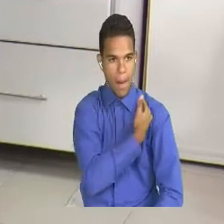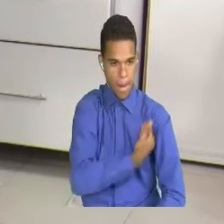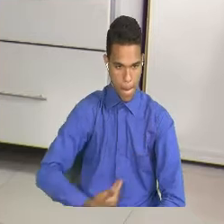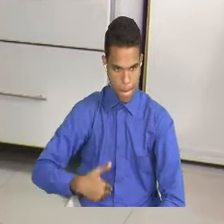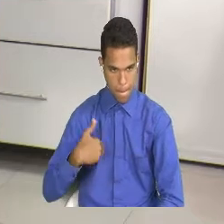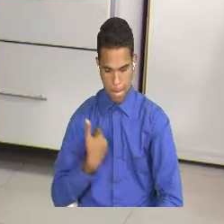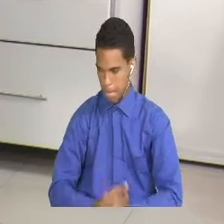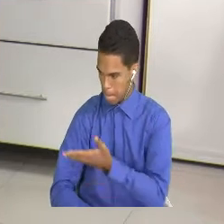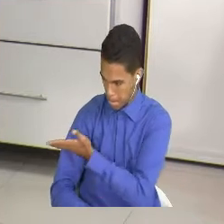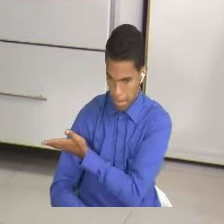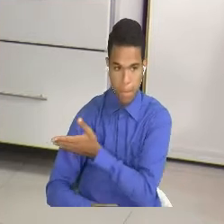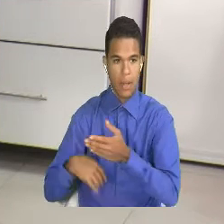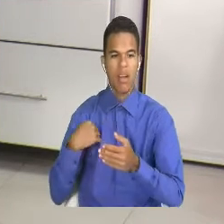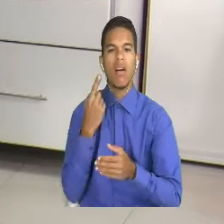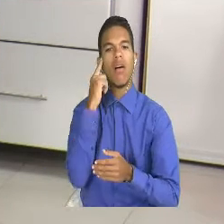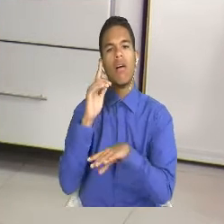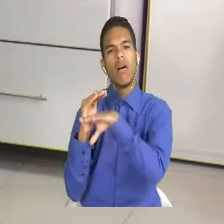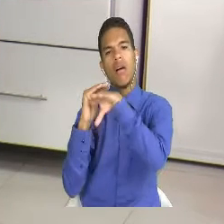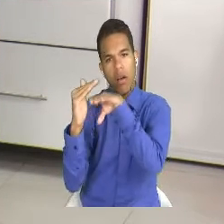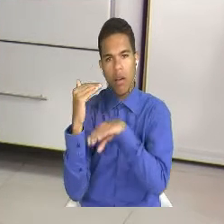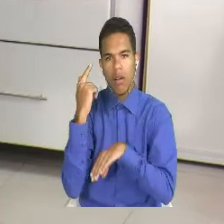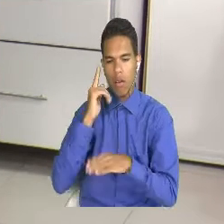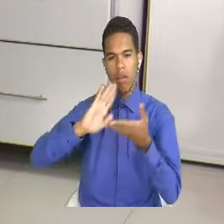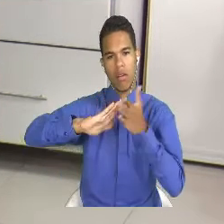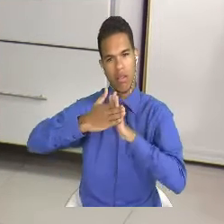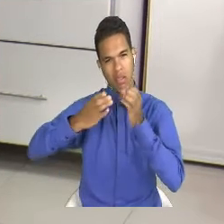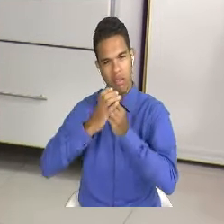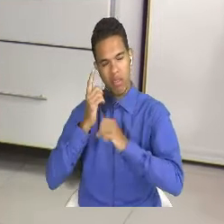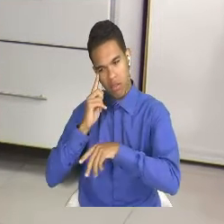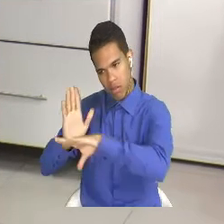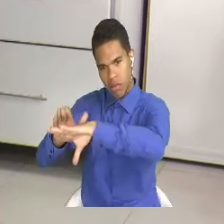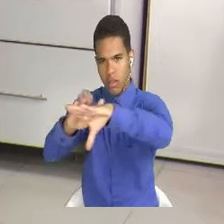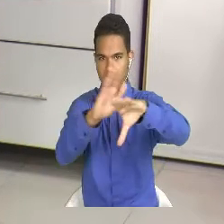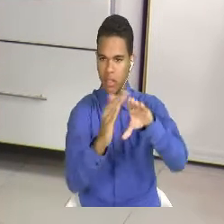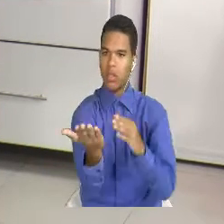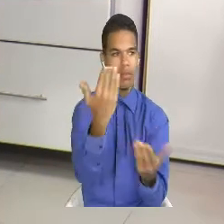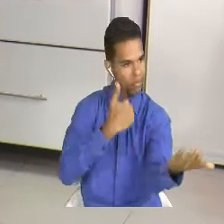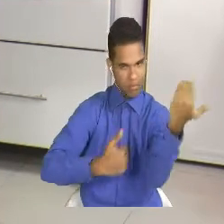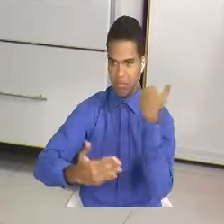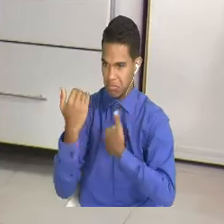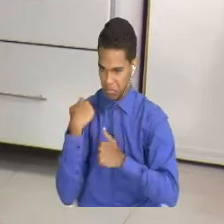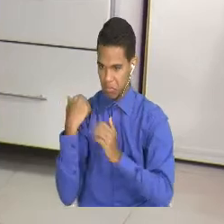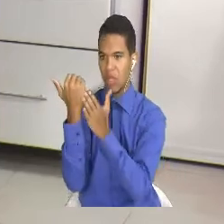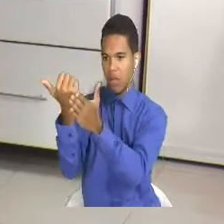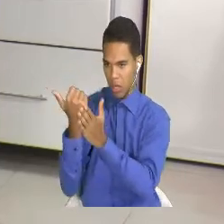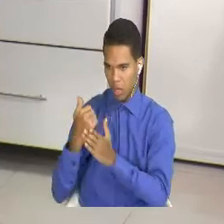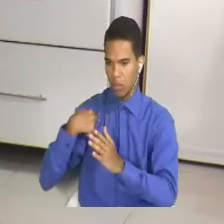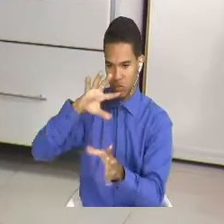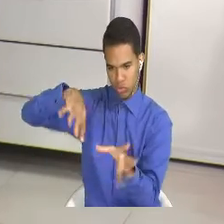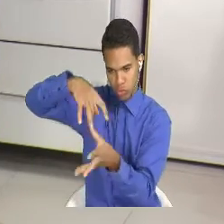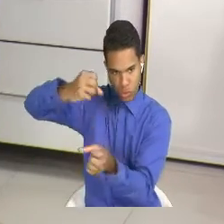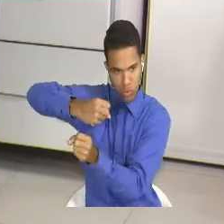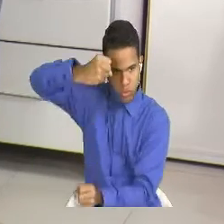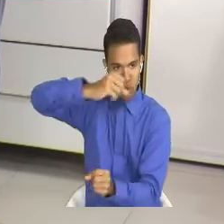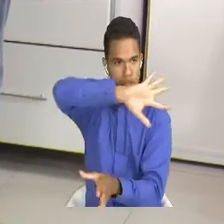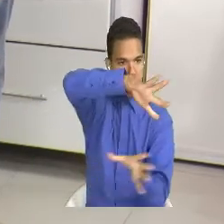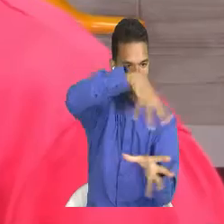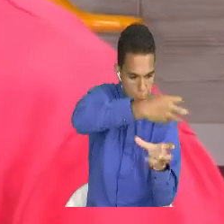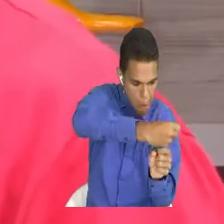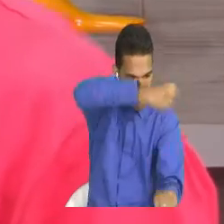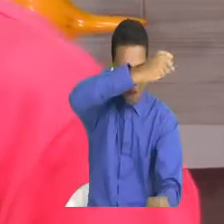estamos invitando a la comunidad de Barranca Bermeja para que se vinculen con ayudas para nuestros hermanos de Mocoa. Todos sabemos la tragedia